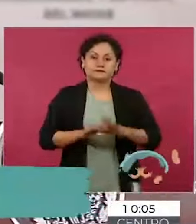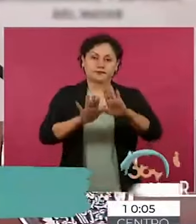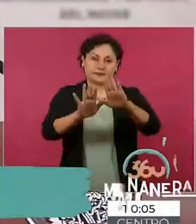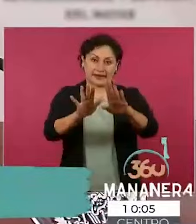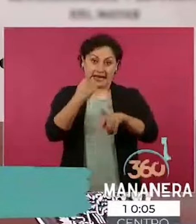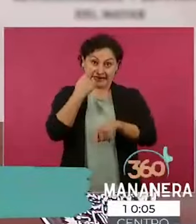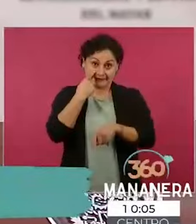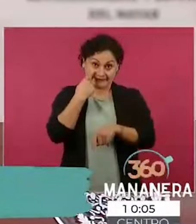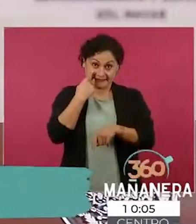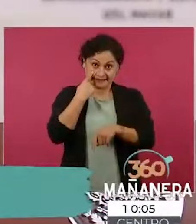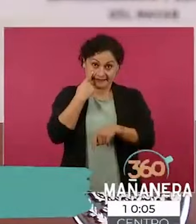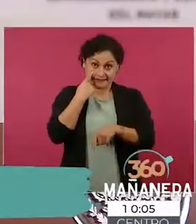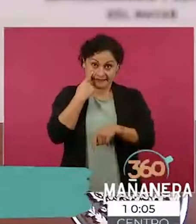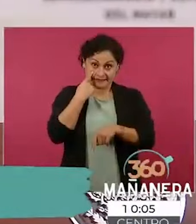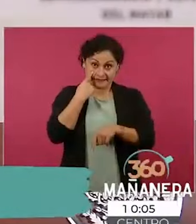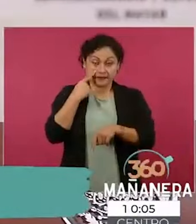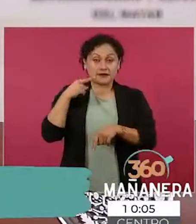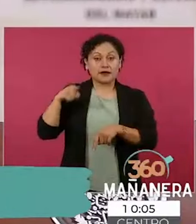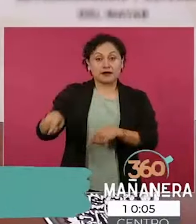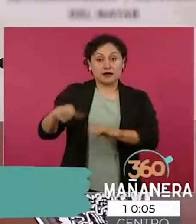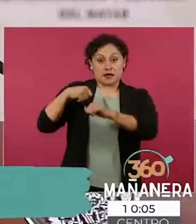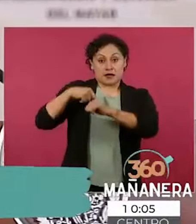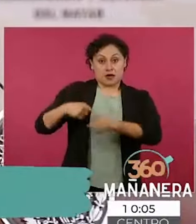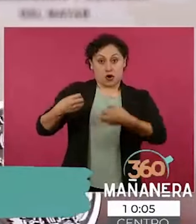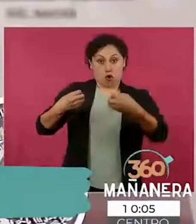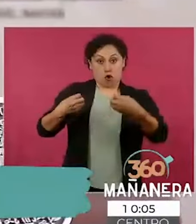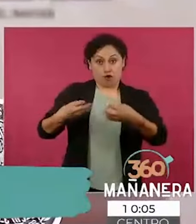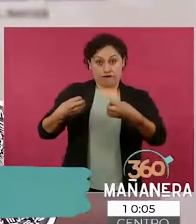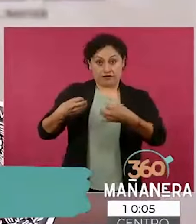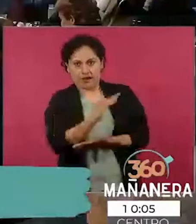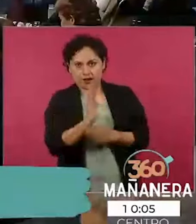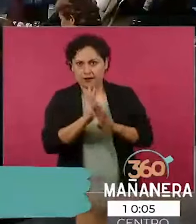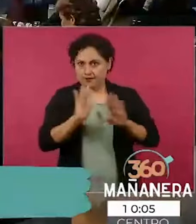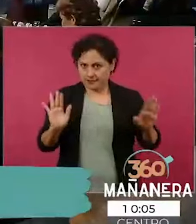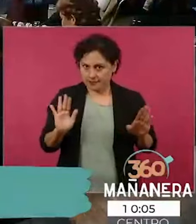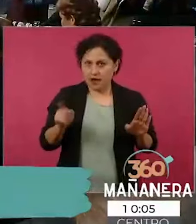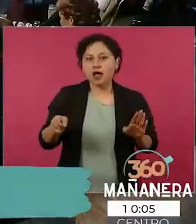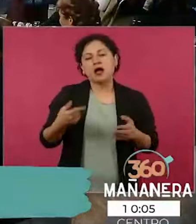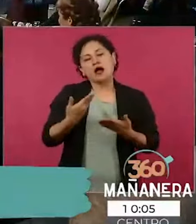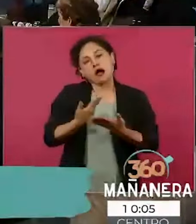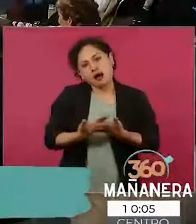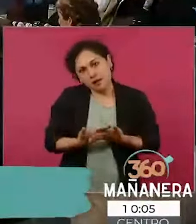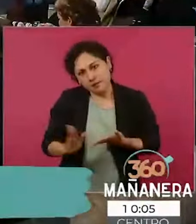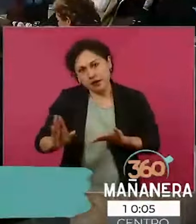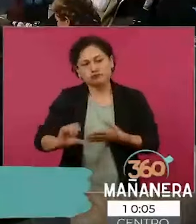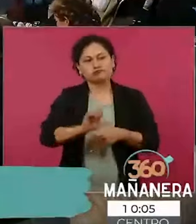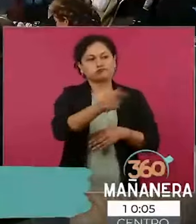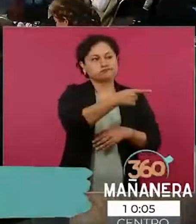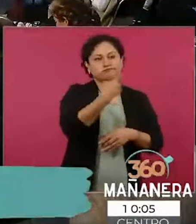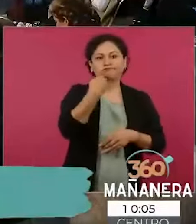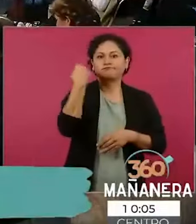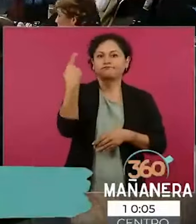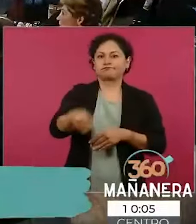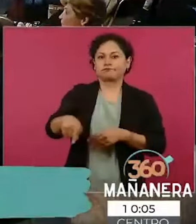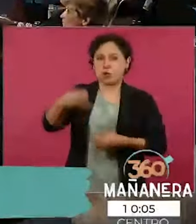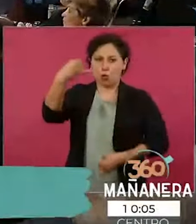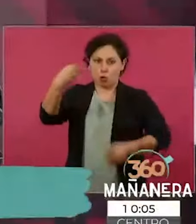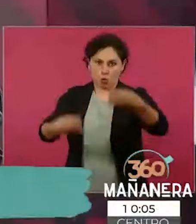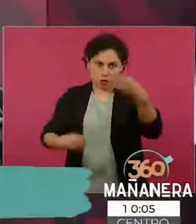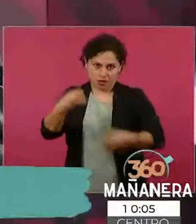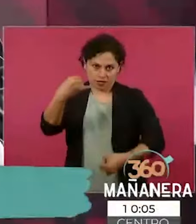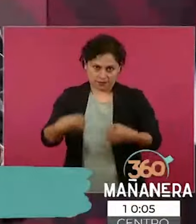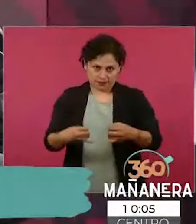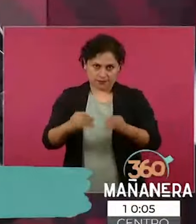tiene la procuraduría de defensa del medio ambiente el gerente